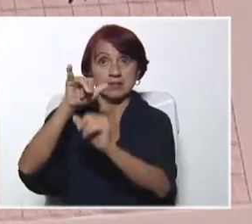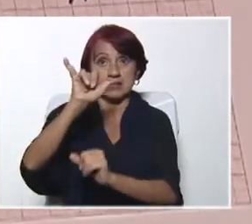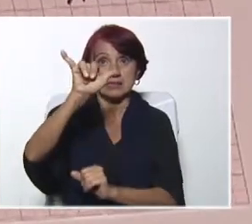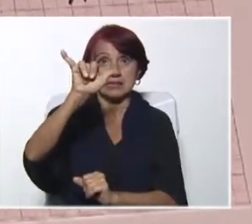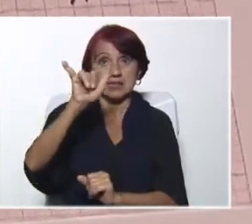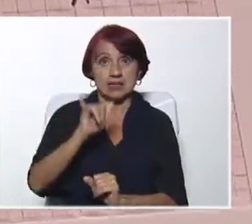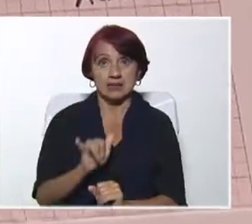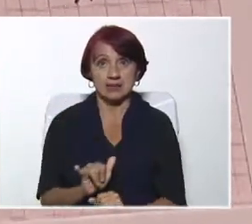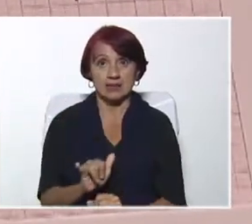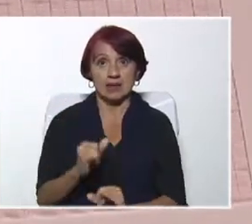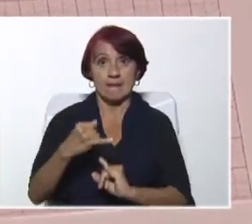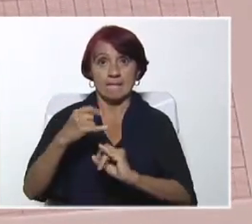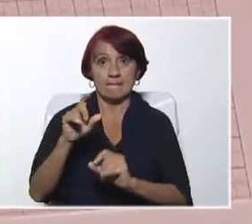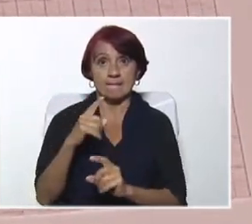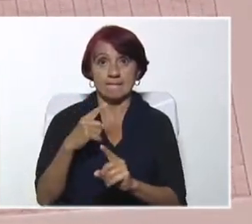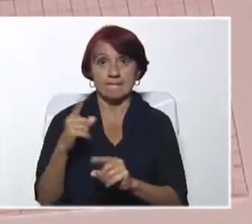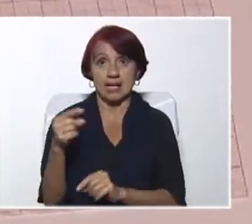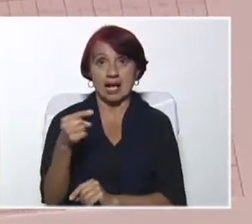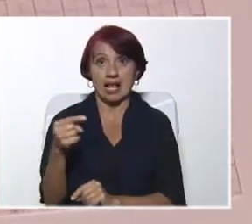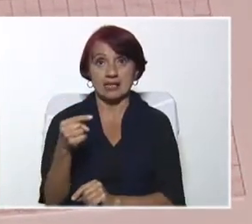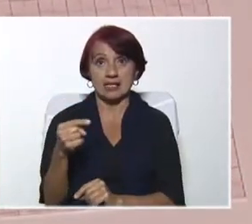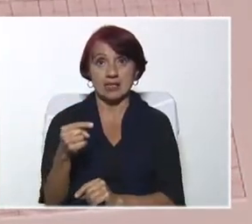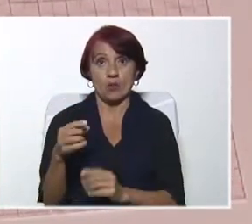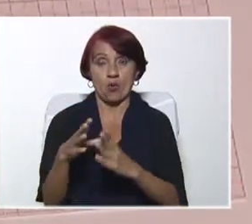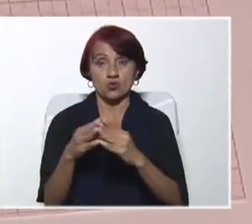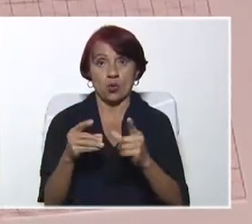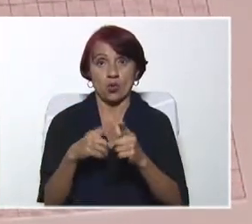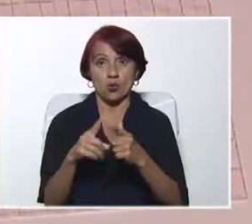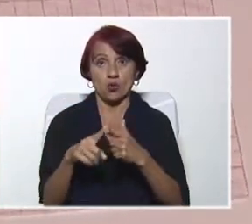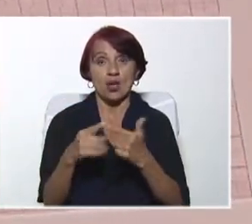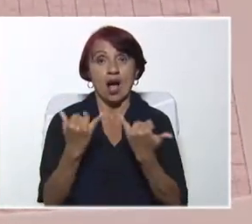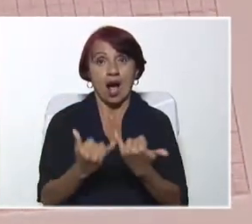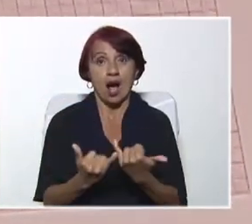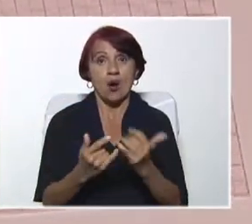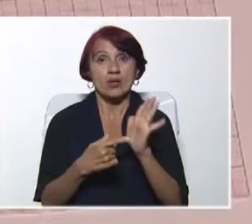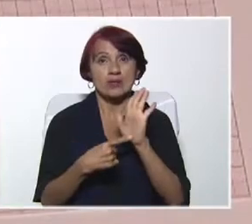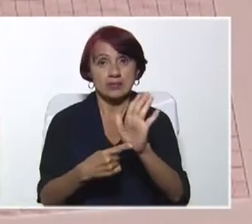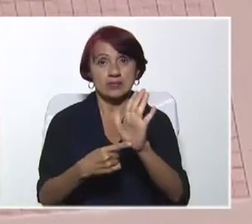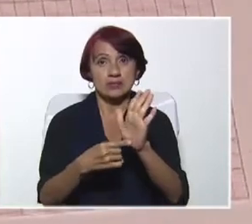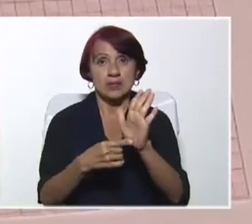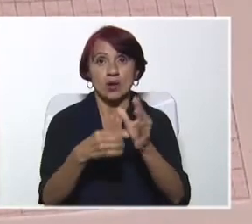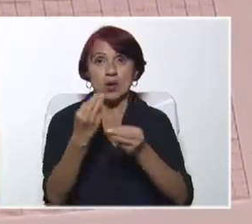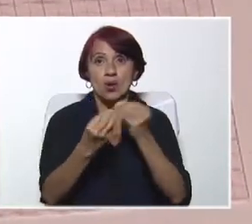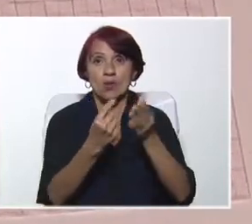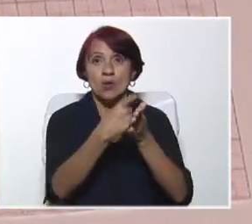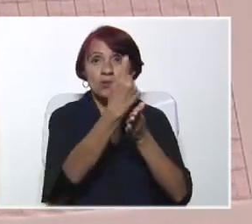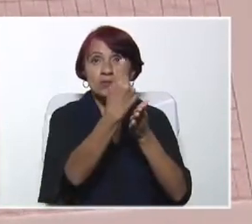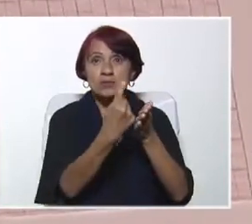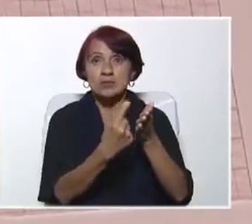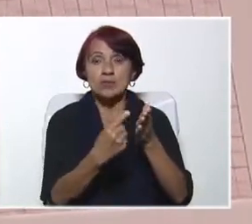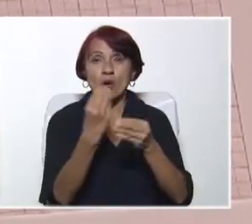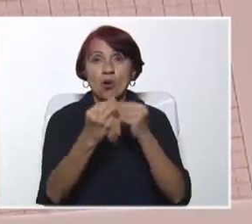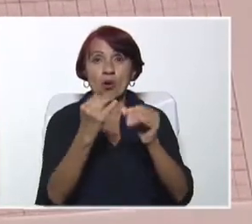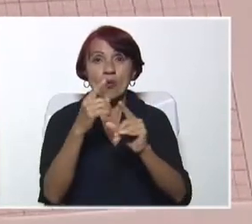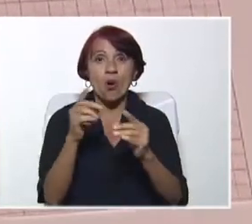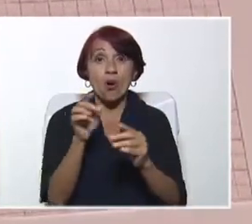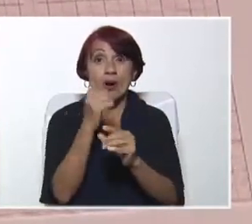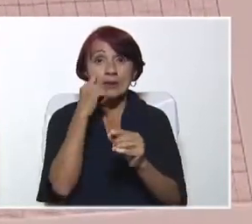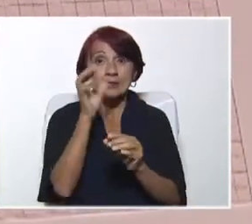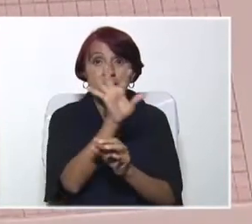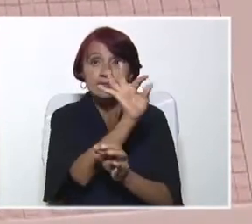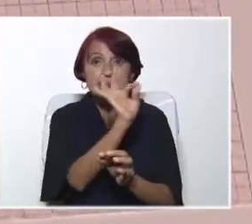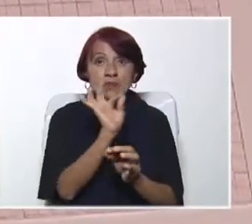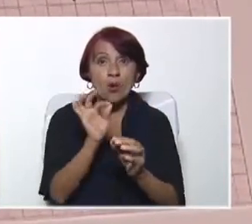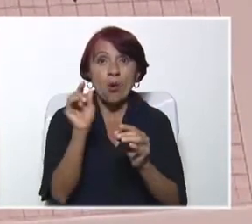ordenadas. Muy bien, nosotros podemos graficar un punto de acuerdo a las